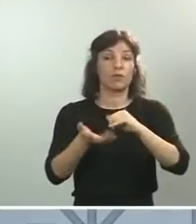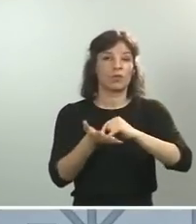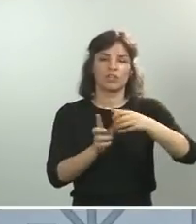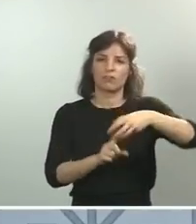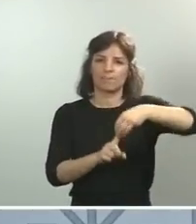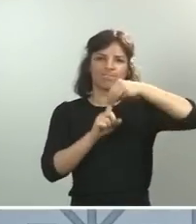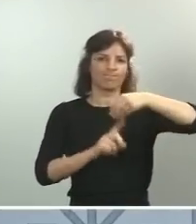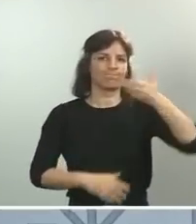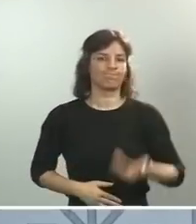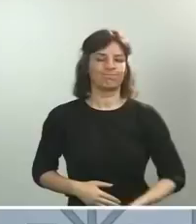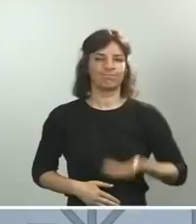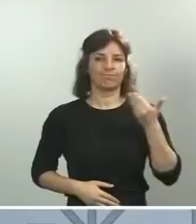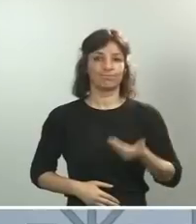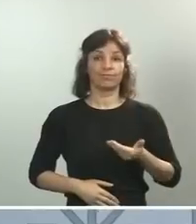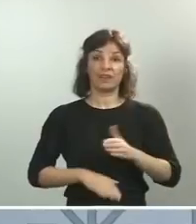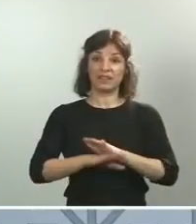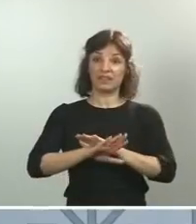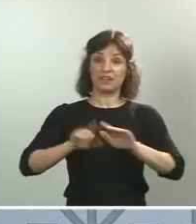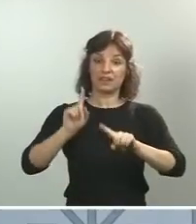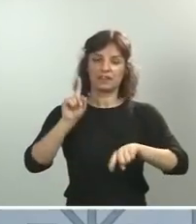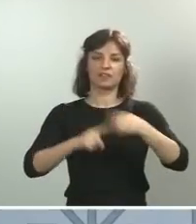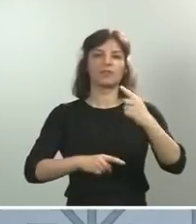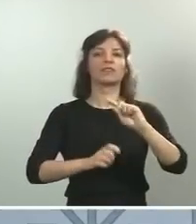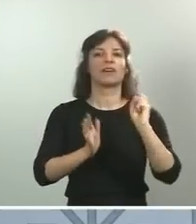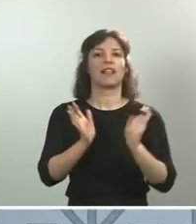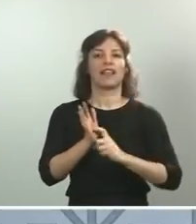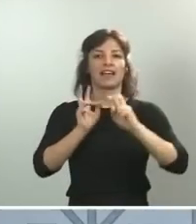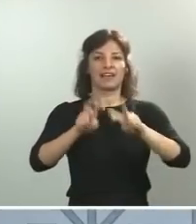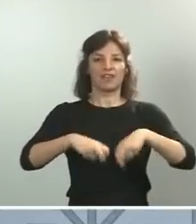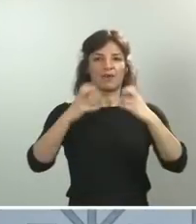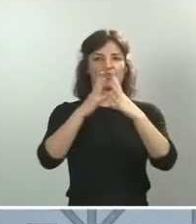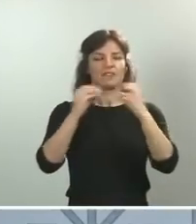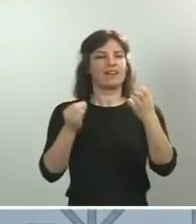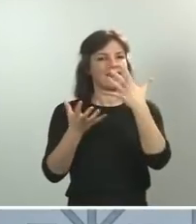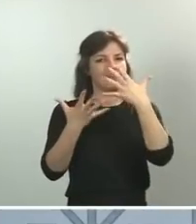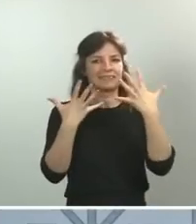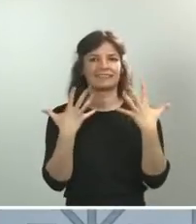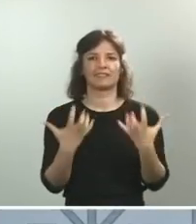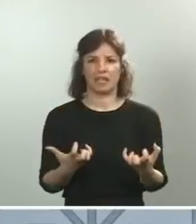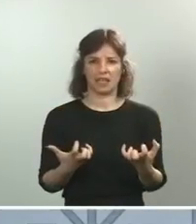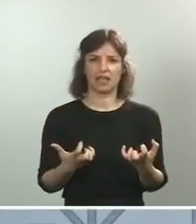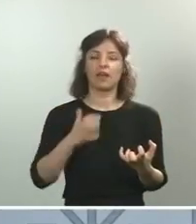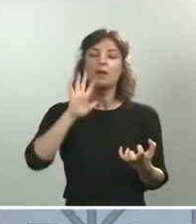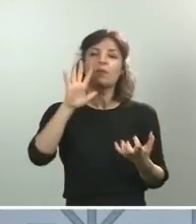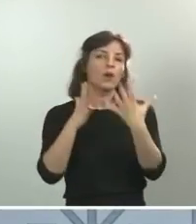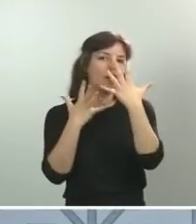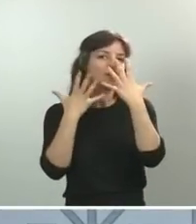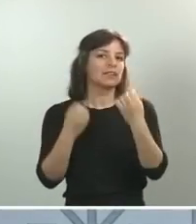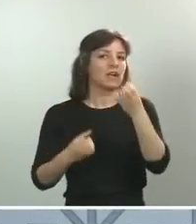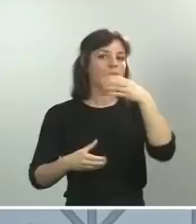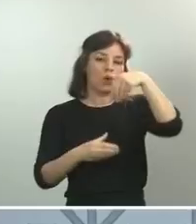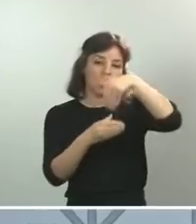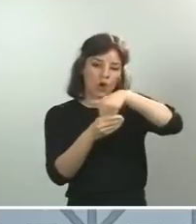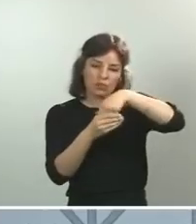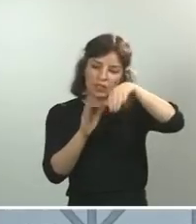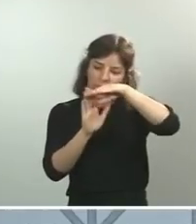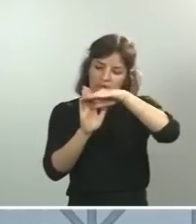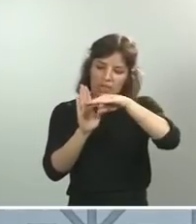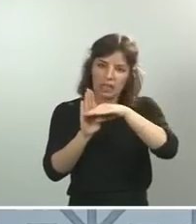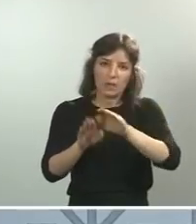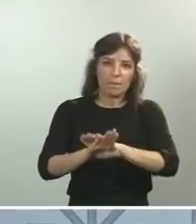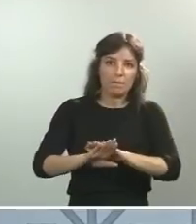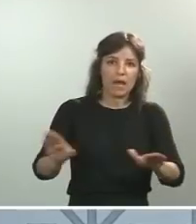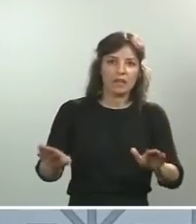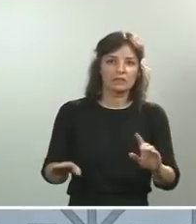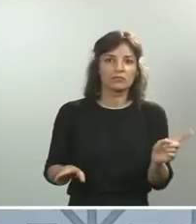en una ley de reforma universitaria seria, pero seria no sólo por los contenidos, que los podemos hacer contenidos muy